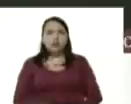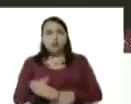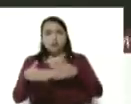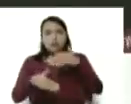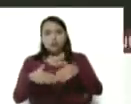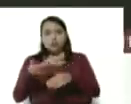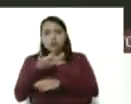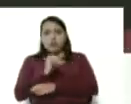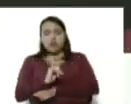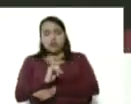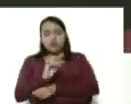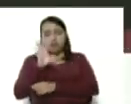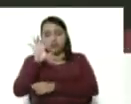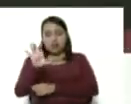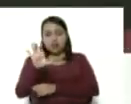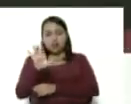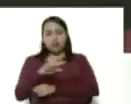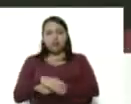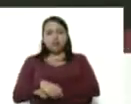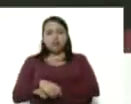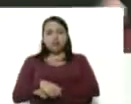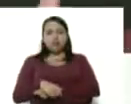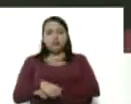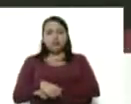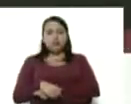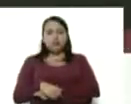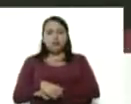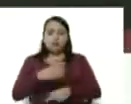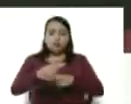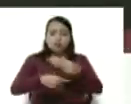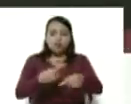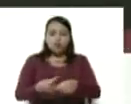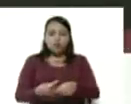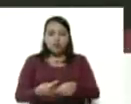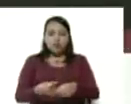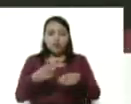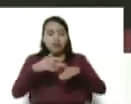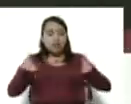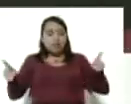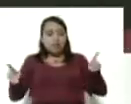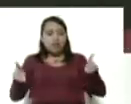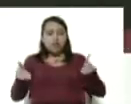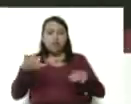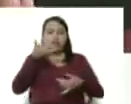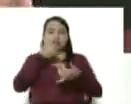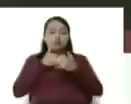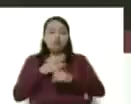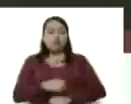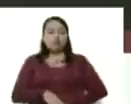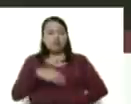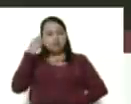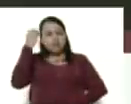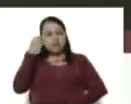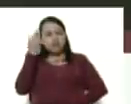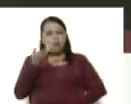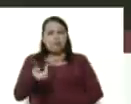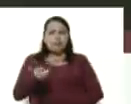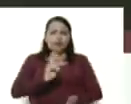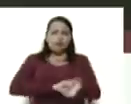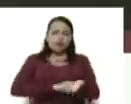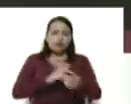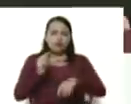allí a ese Estado en una situación donde la democracia falló. Creo que es el peor